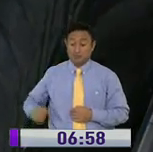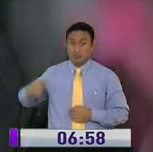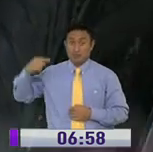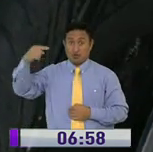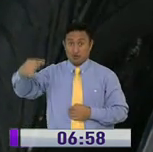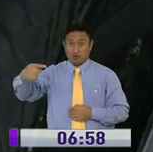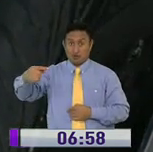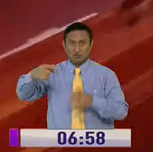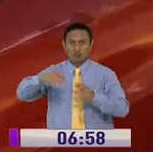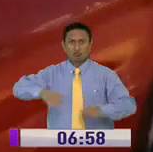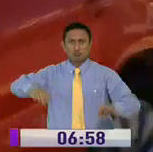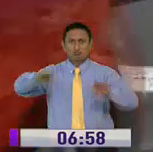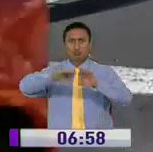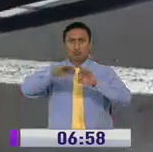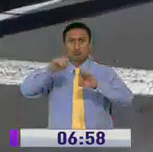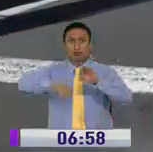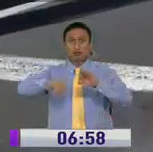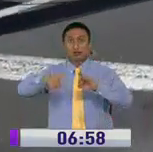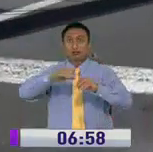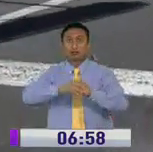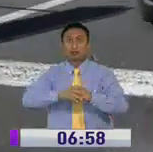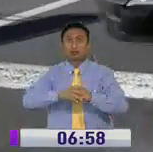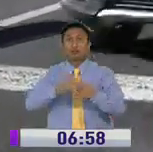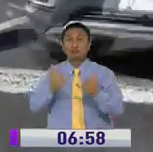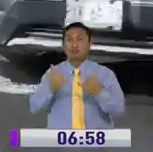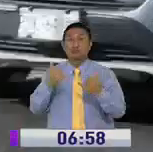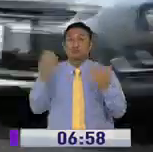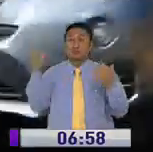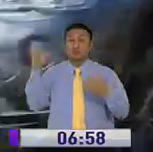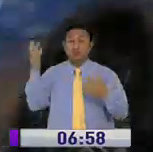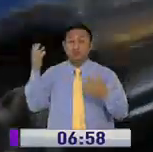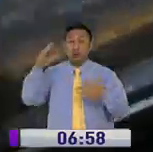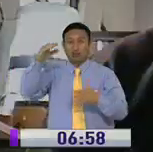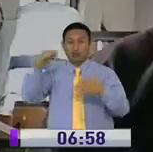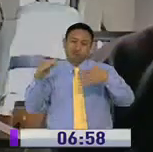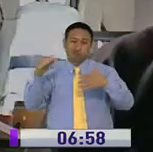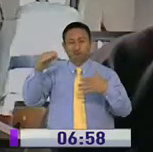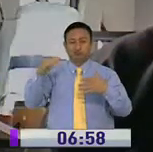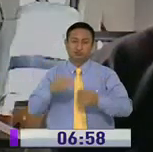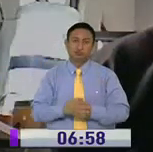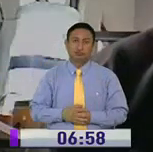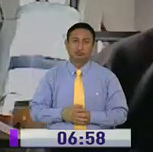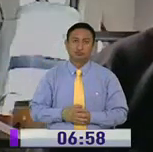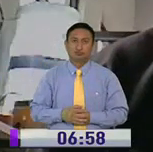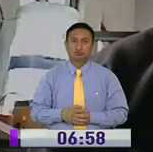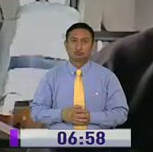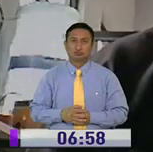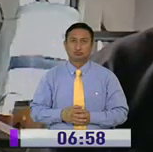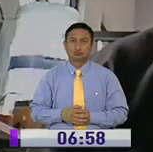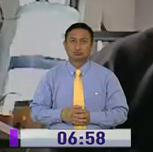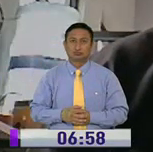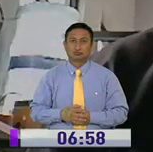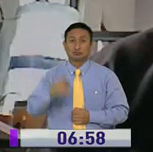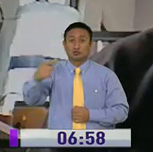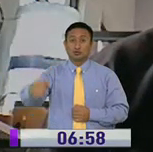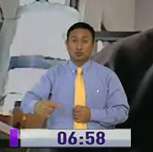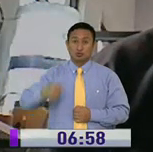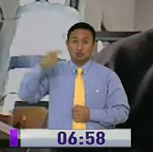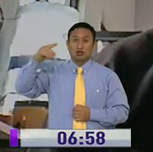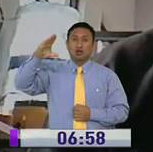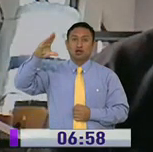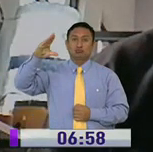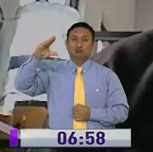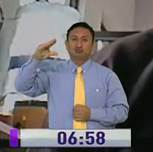importante, ya que pueden sufrir algún desgaste por el clima o deformaciones. Tiende a un neumático a desinflarse,